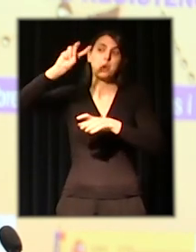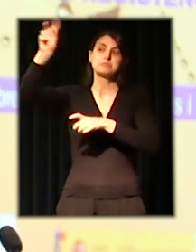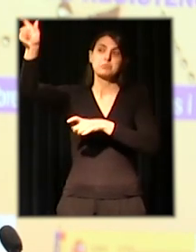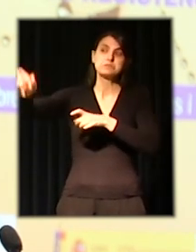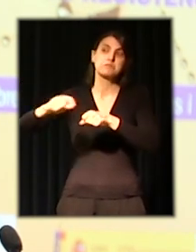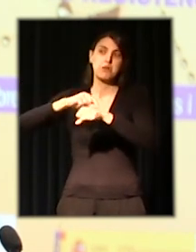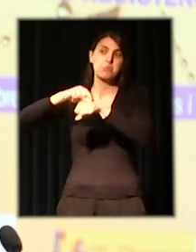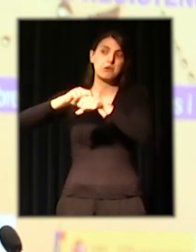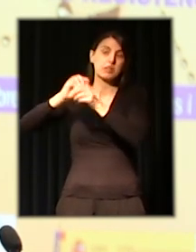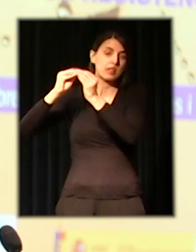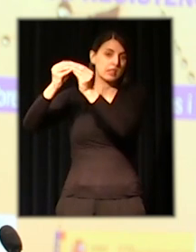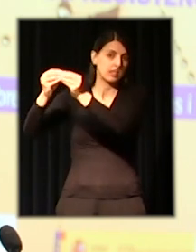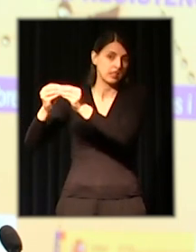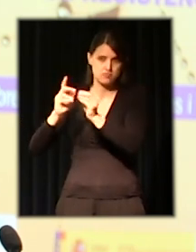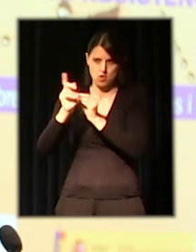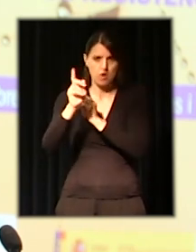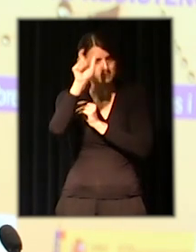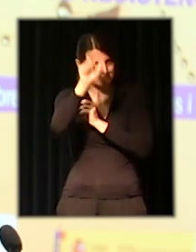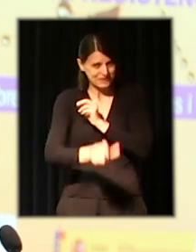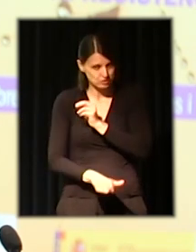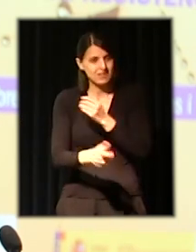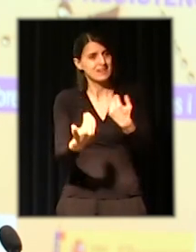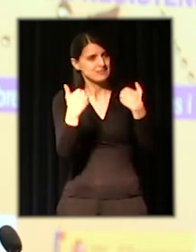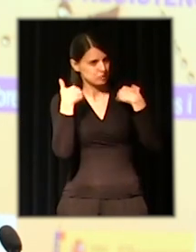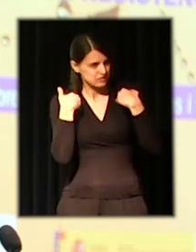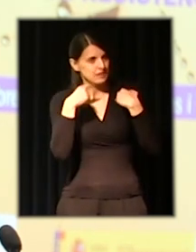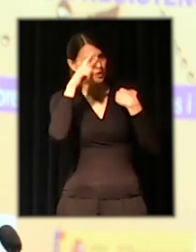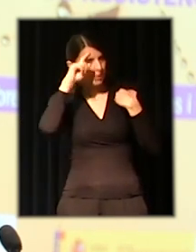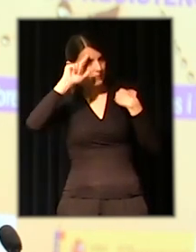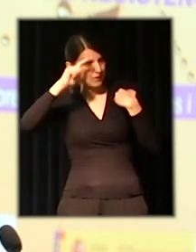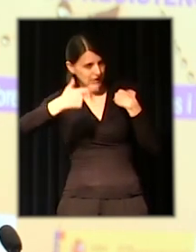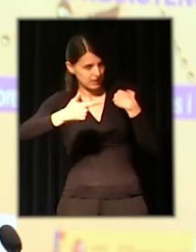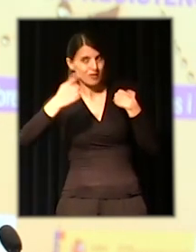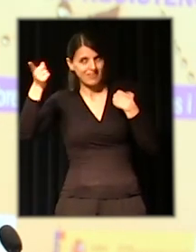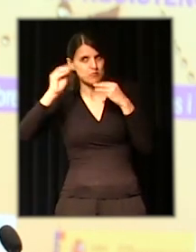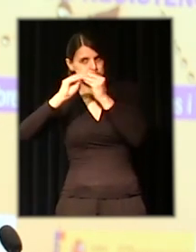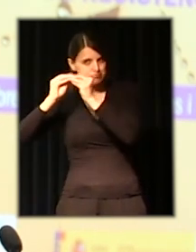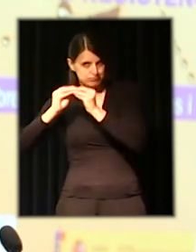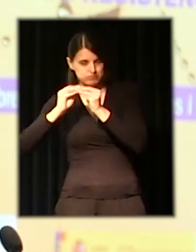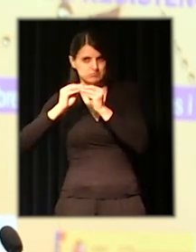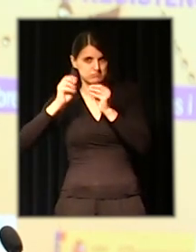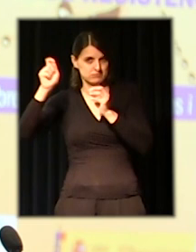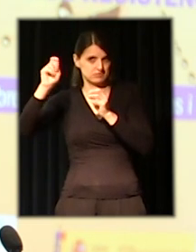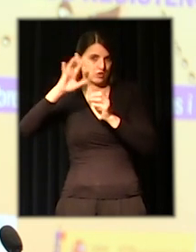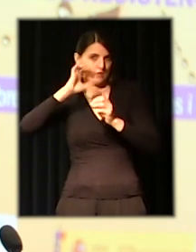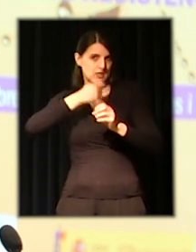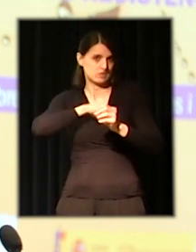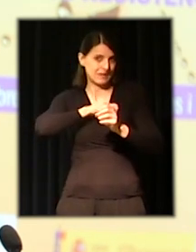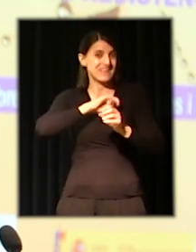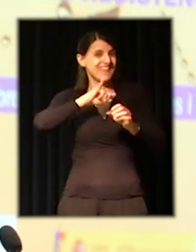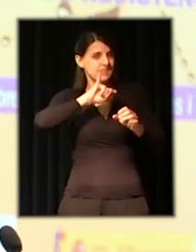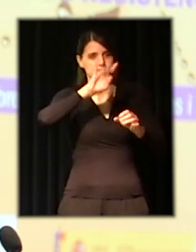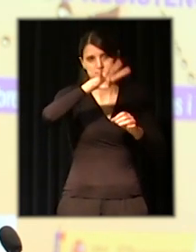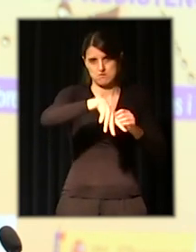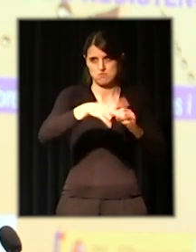¿no? No, no. Hay responsables con nombres y apellidos que están haciendo políticas en el Gobierno de España, grande y libre, y en el Gobierno de